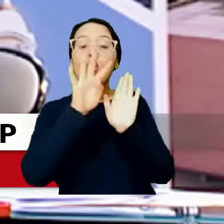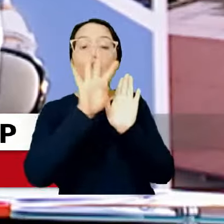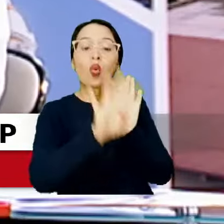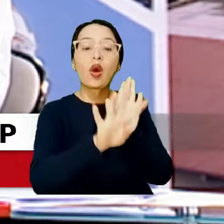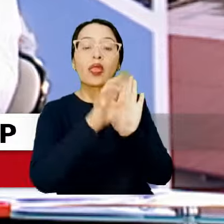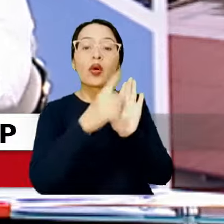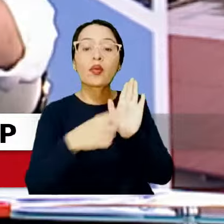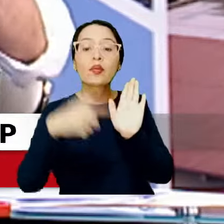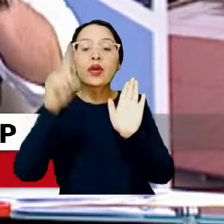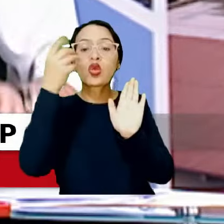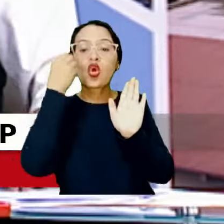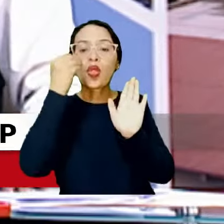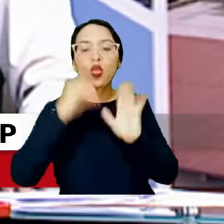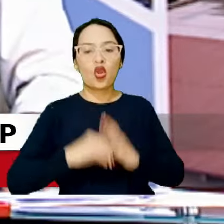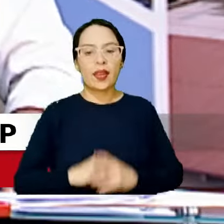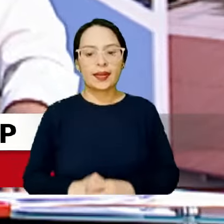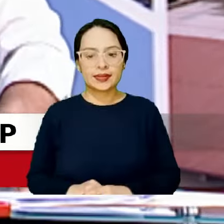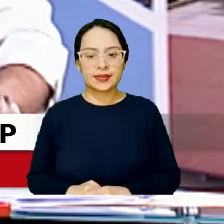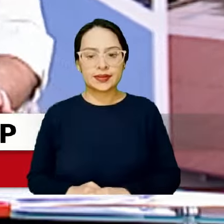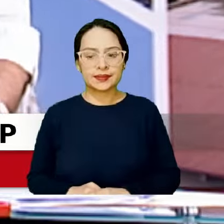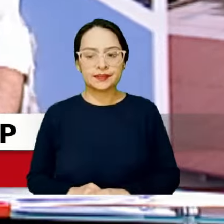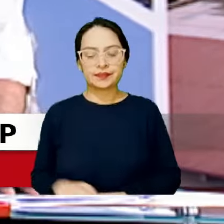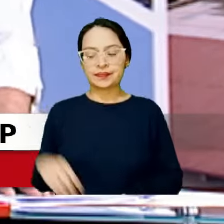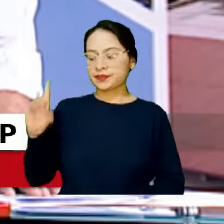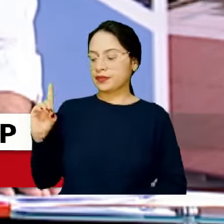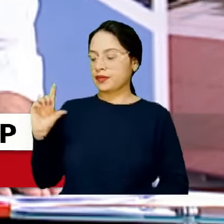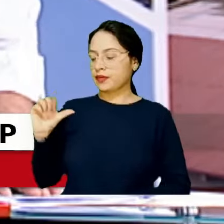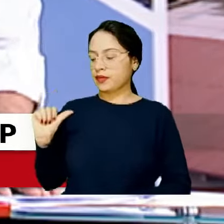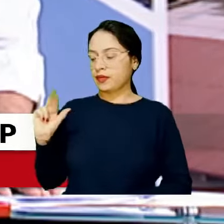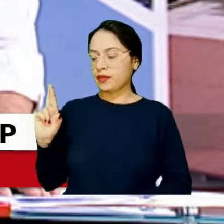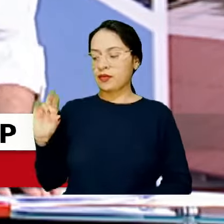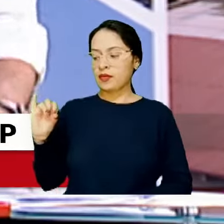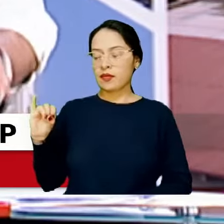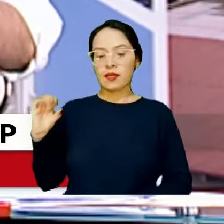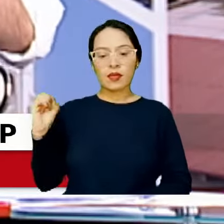$4.263.000. Ayer decía el Darío, en su declaración, y ustedes fueron